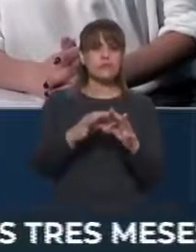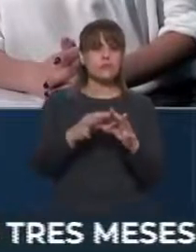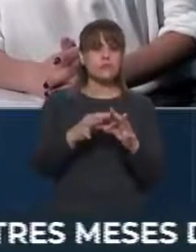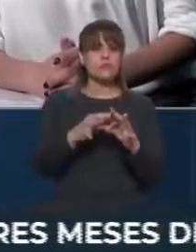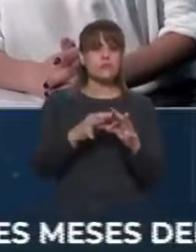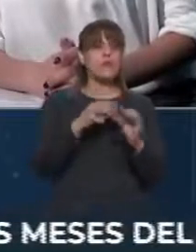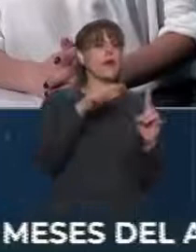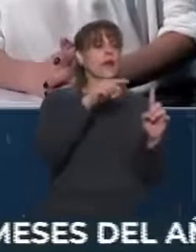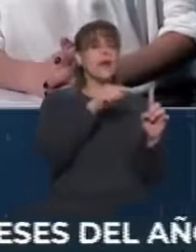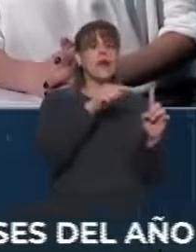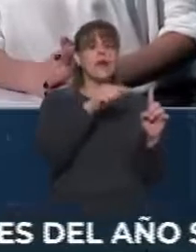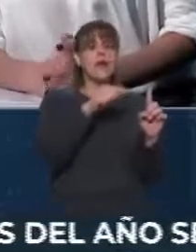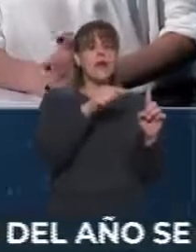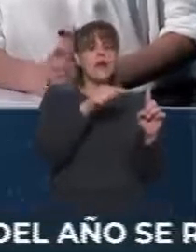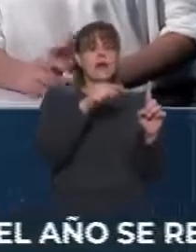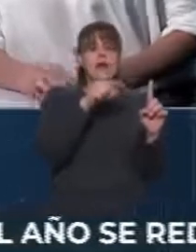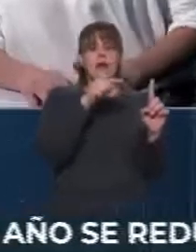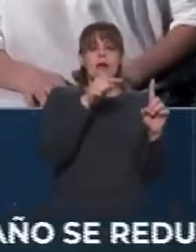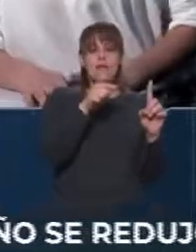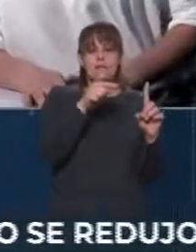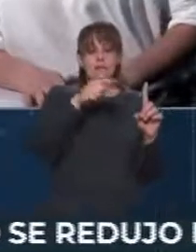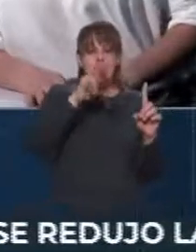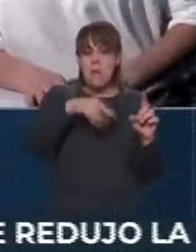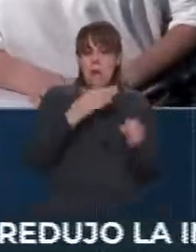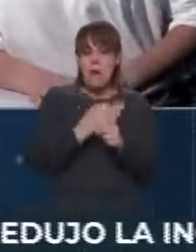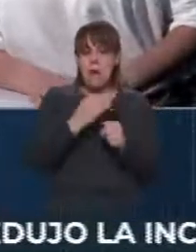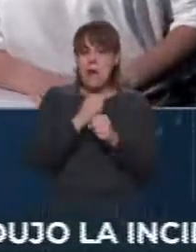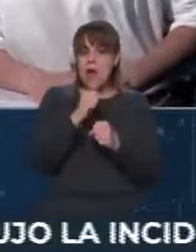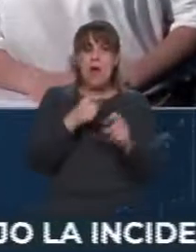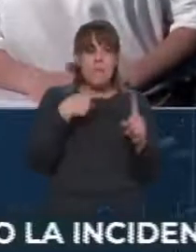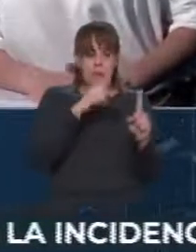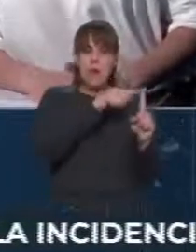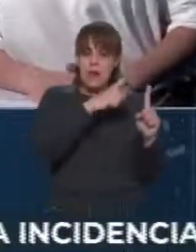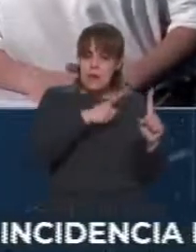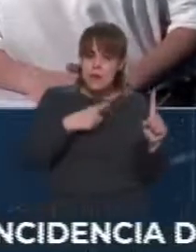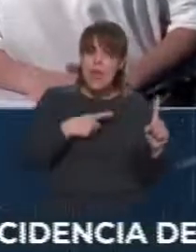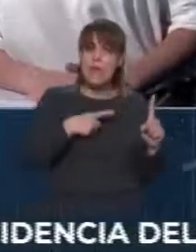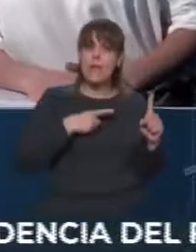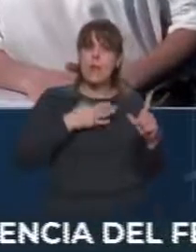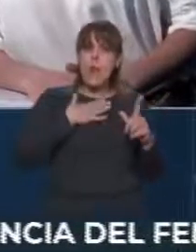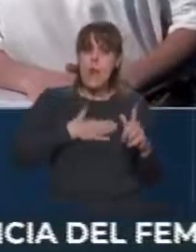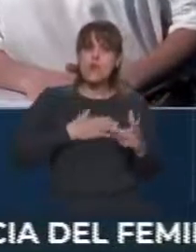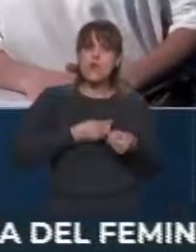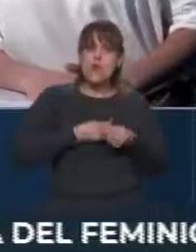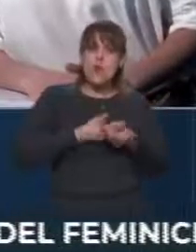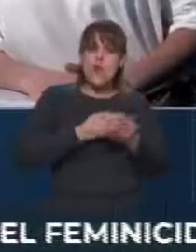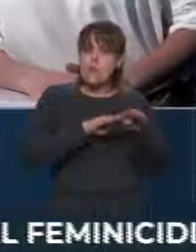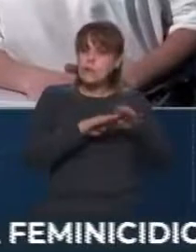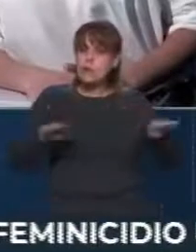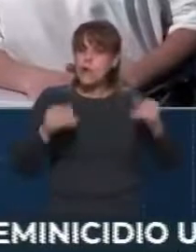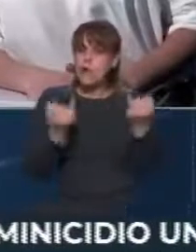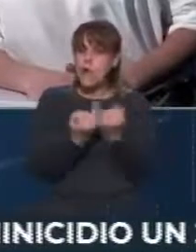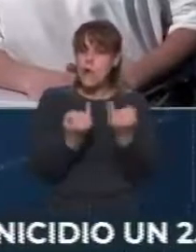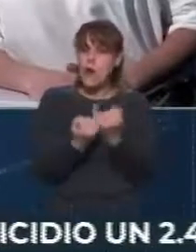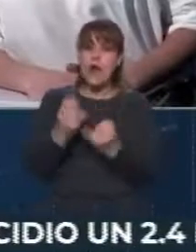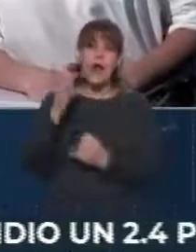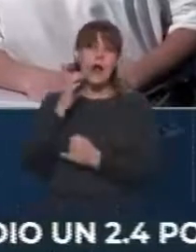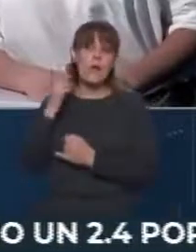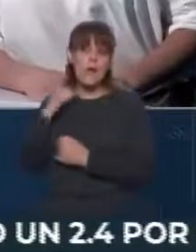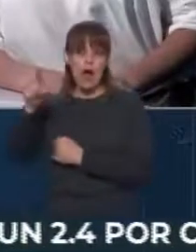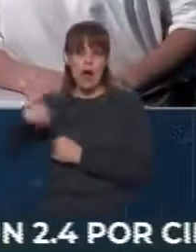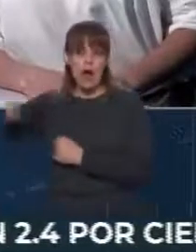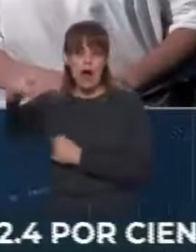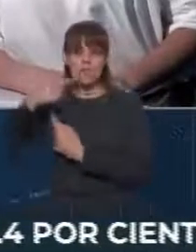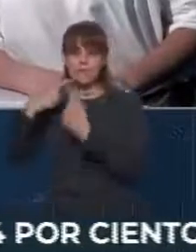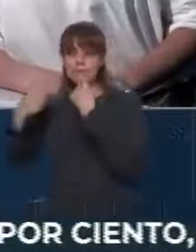no la imparte. Entonces, eso creo que es un esfuerzo porque se logre. Si en la Cámara de Diputados, en el debate, se considera que no